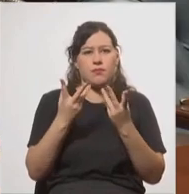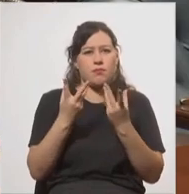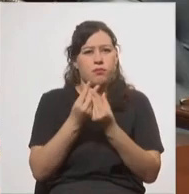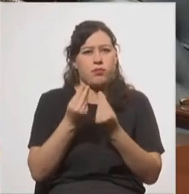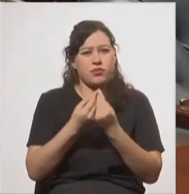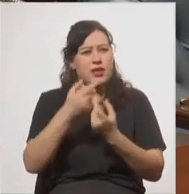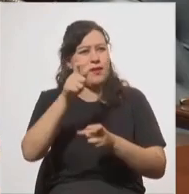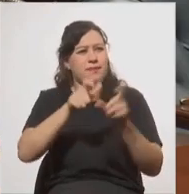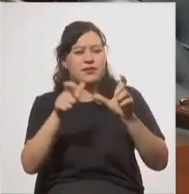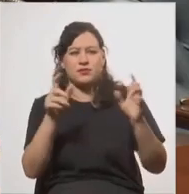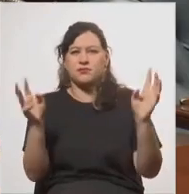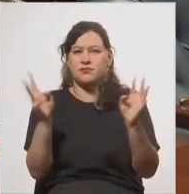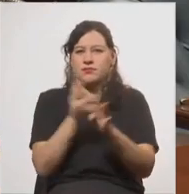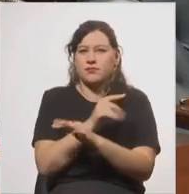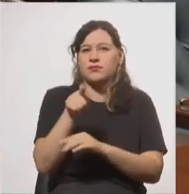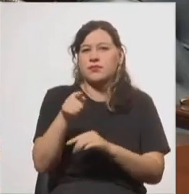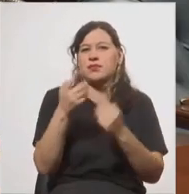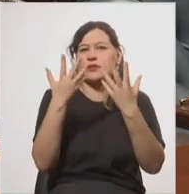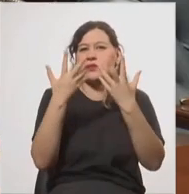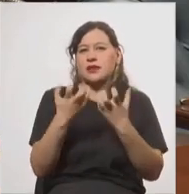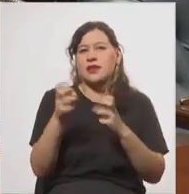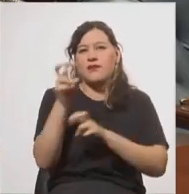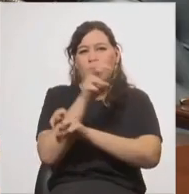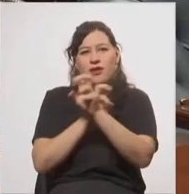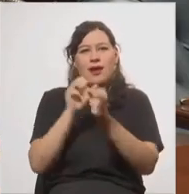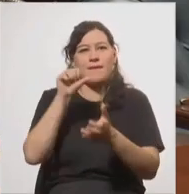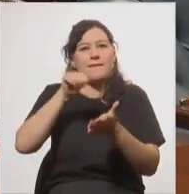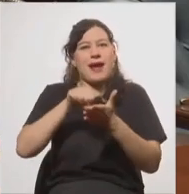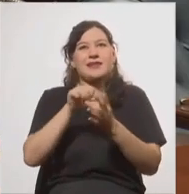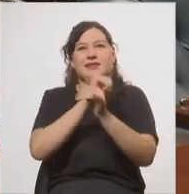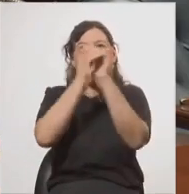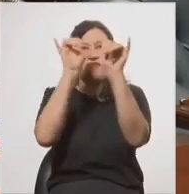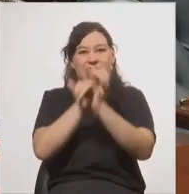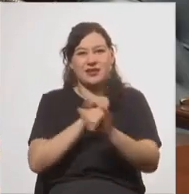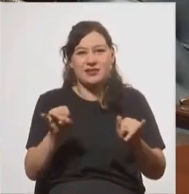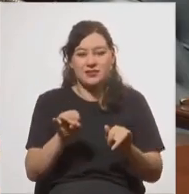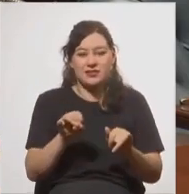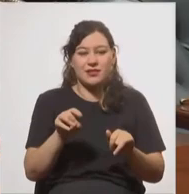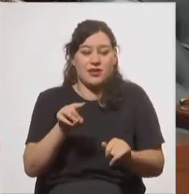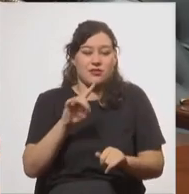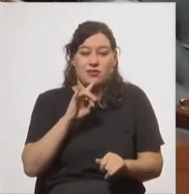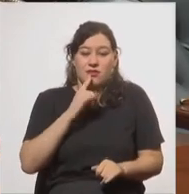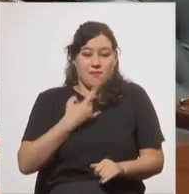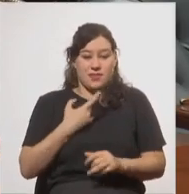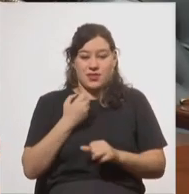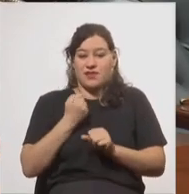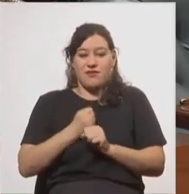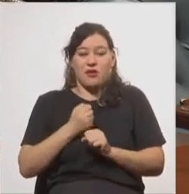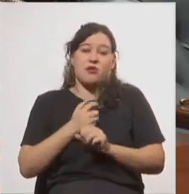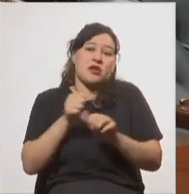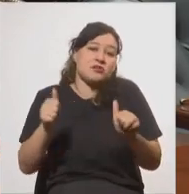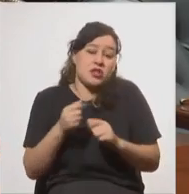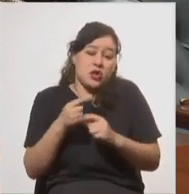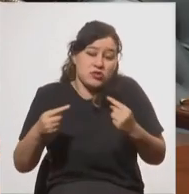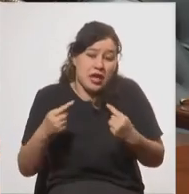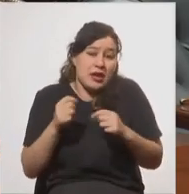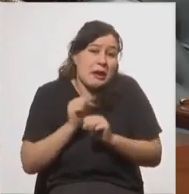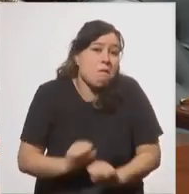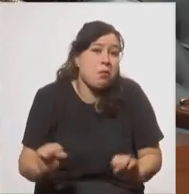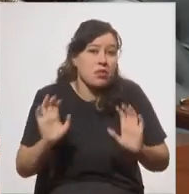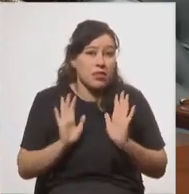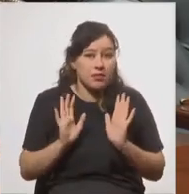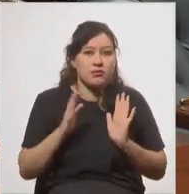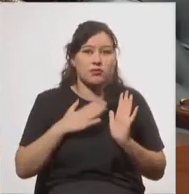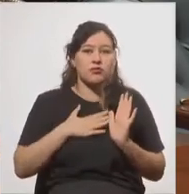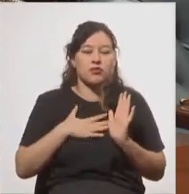de personas que querían hacer de este país un lugar feliz. Era lo que me tocaba hacer y yo hice lo que pude. Entonces tengo